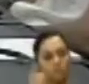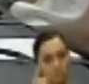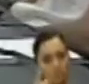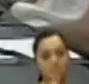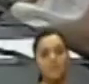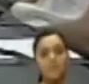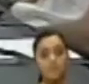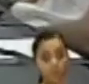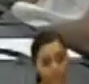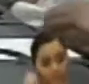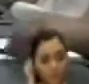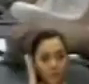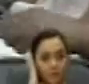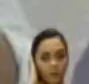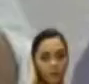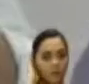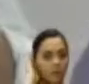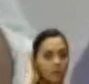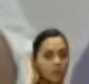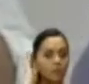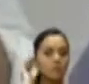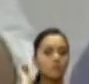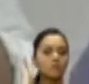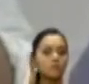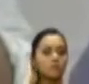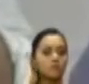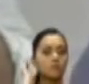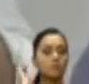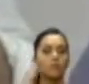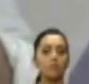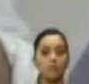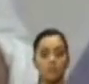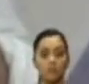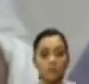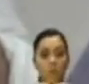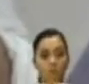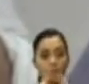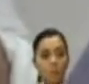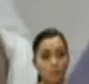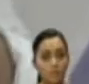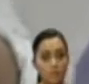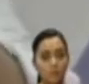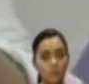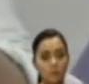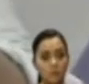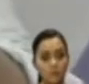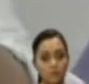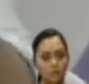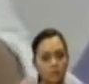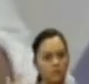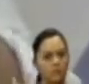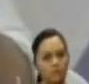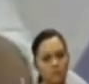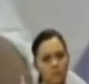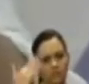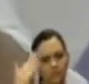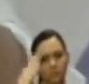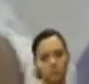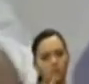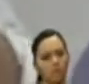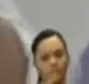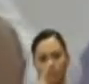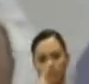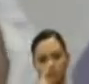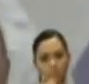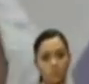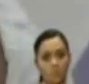Pero el sistema dolarizado es muy sensible a esta clase de rumores. Los irresponsables lo saben, no les interesa quebrar el país